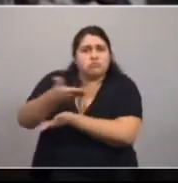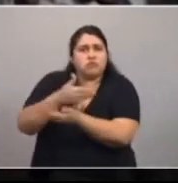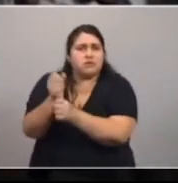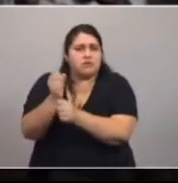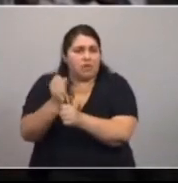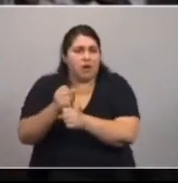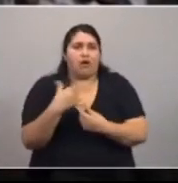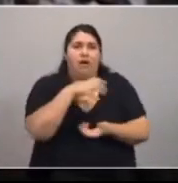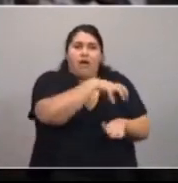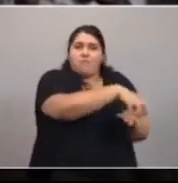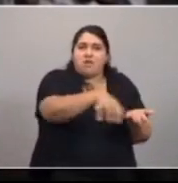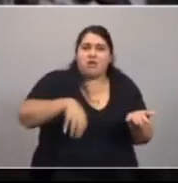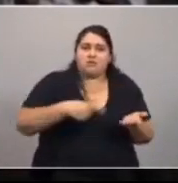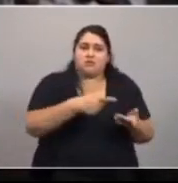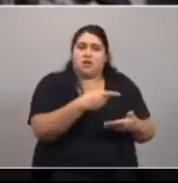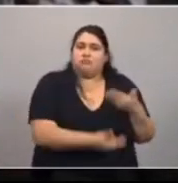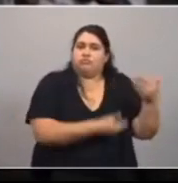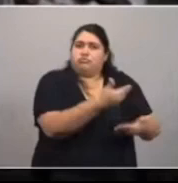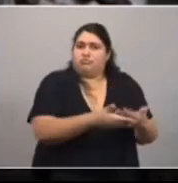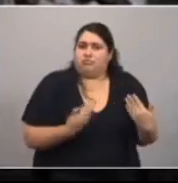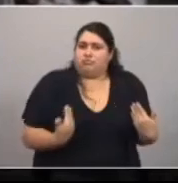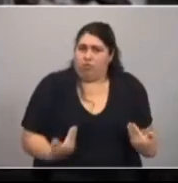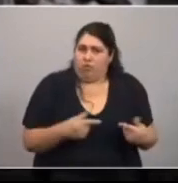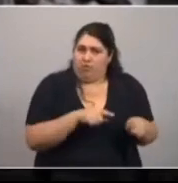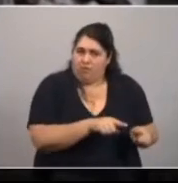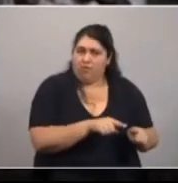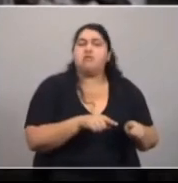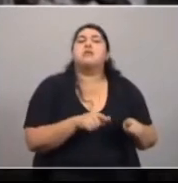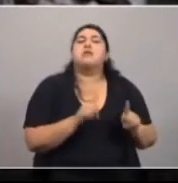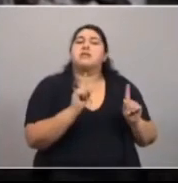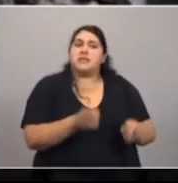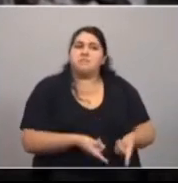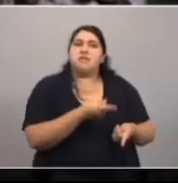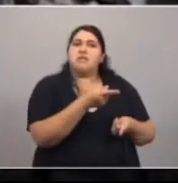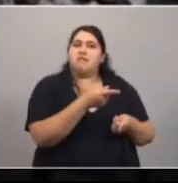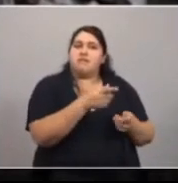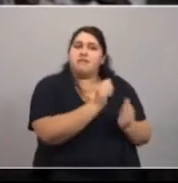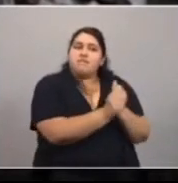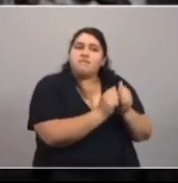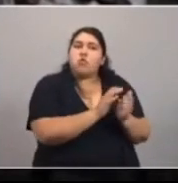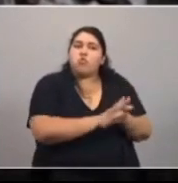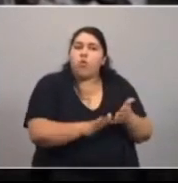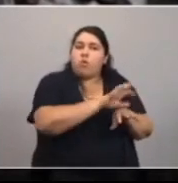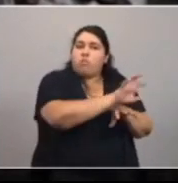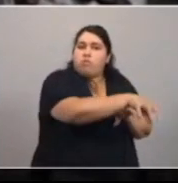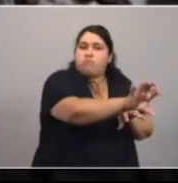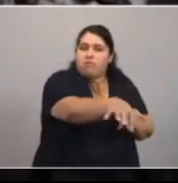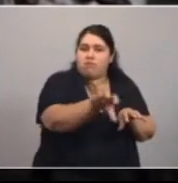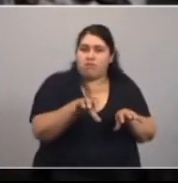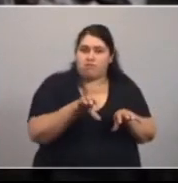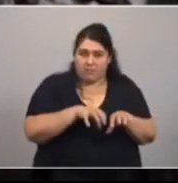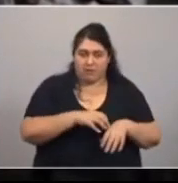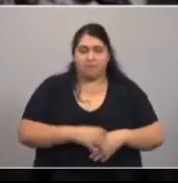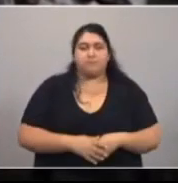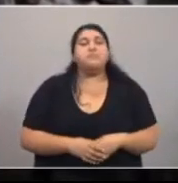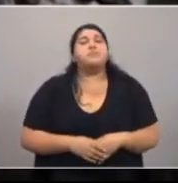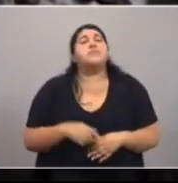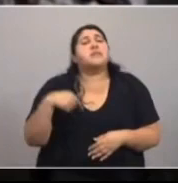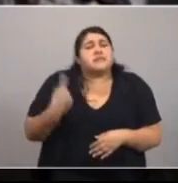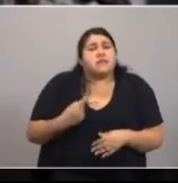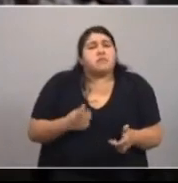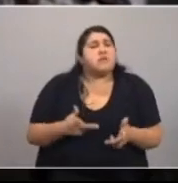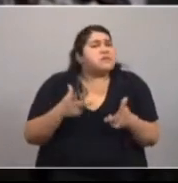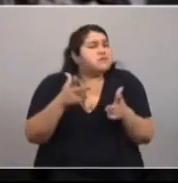tener nuevas plantas industriales que hoy pudimos visitar. Como decimos siempre, la acción del Estado provincial, la acción del Banco